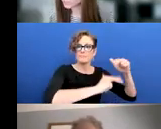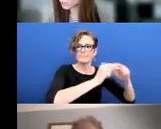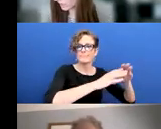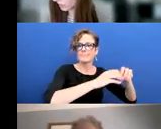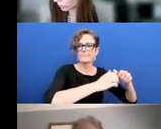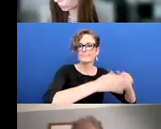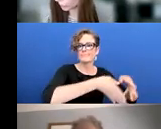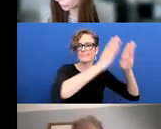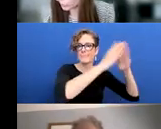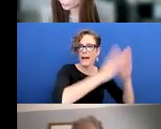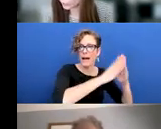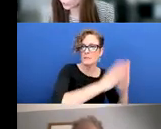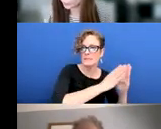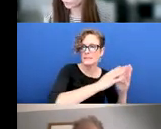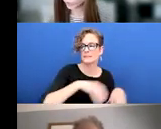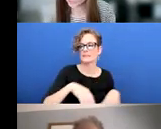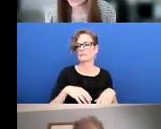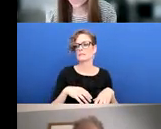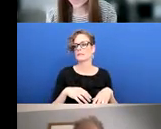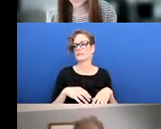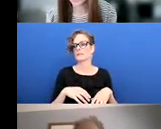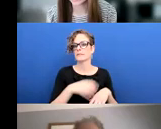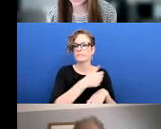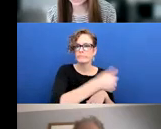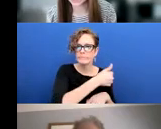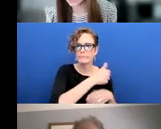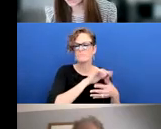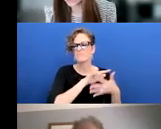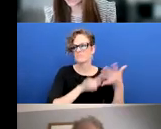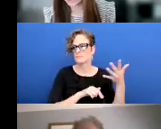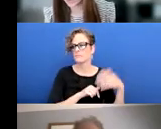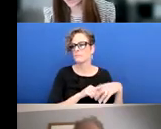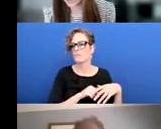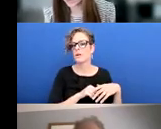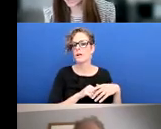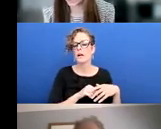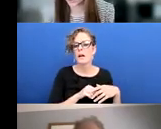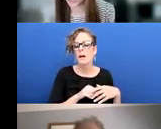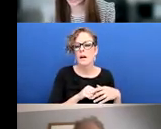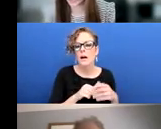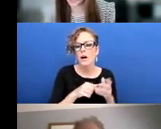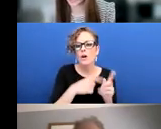accesible. Yo quería señalar en particular que incluye